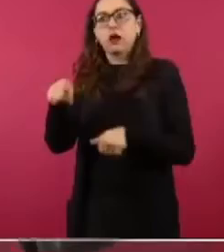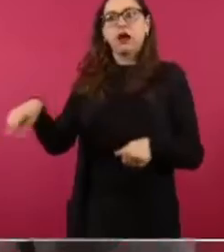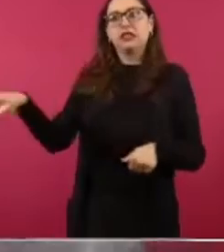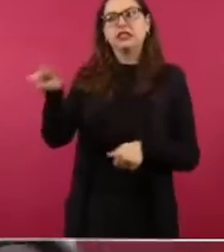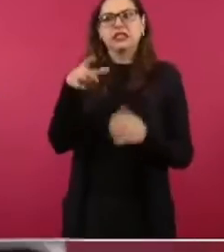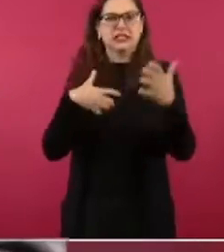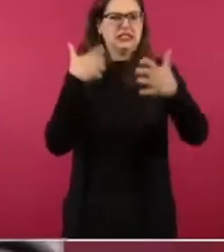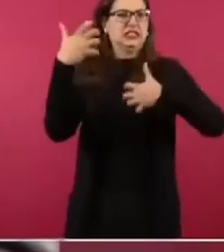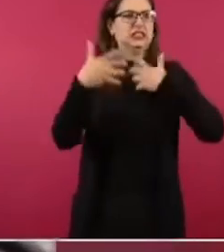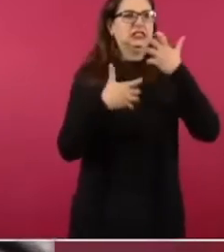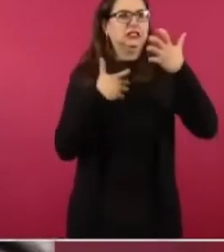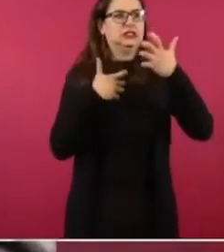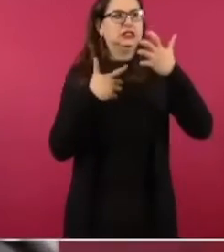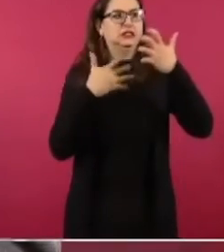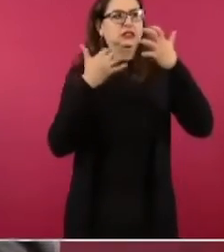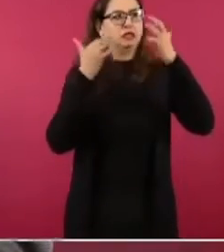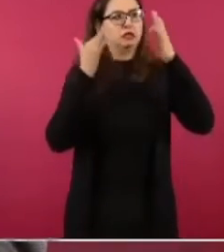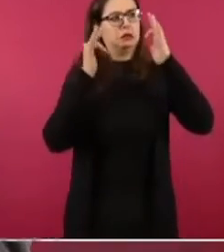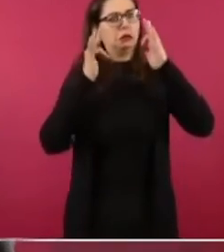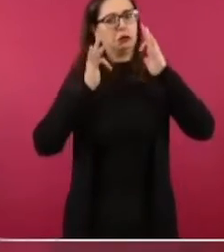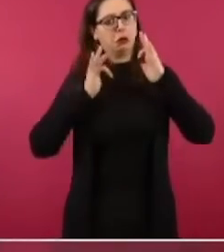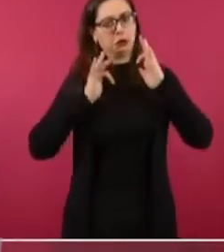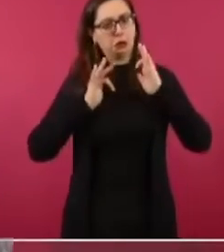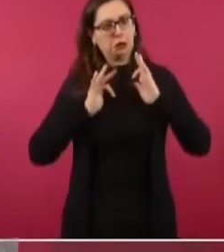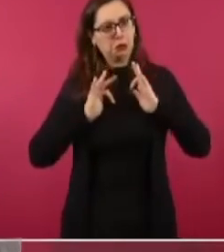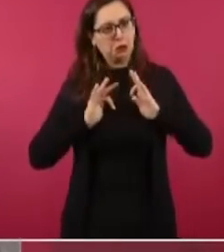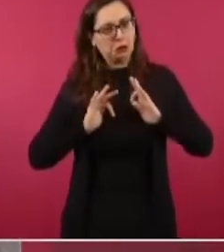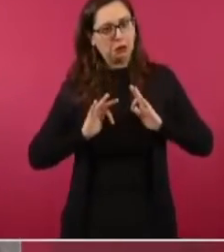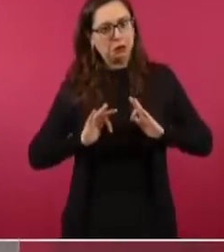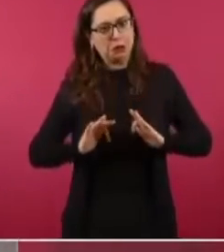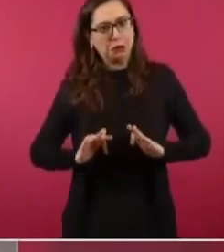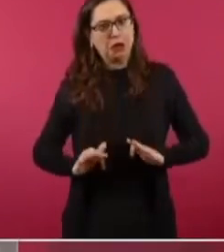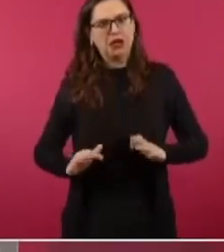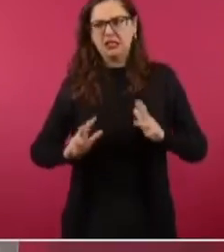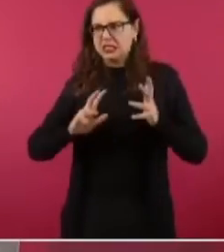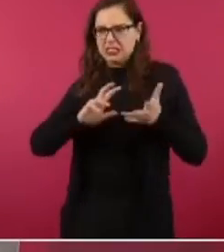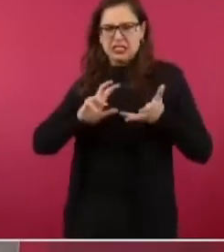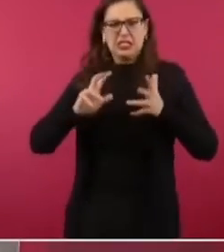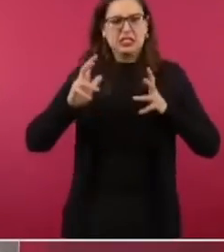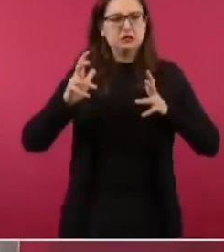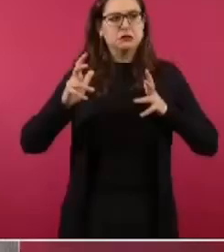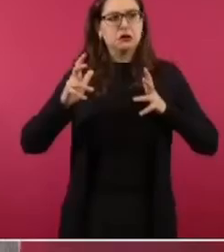y a que no haya violencia,